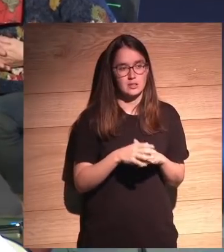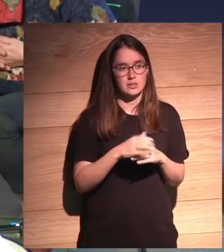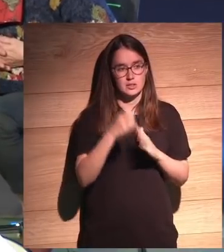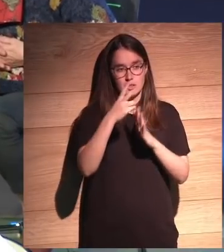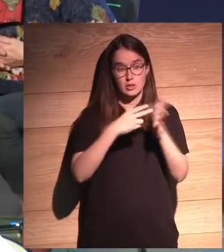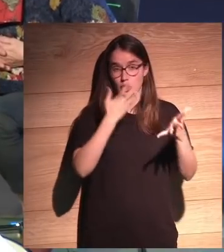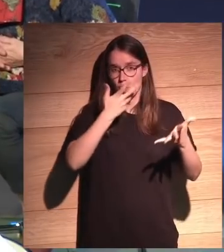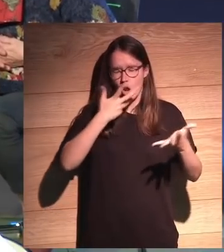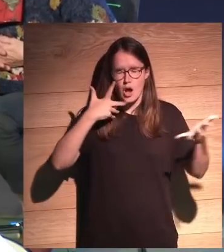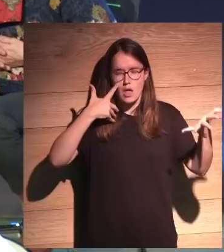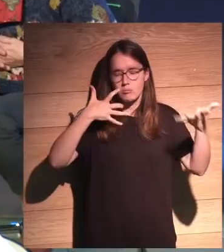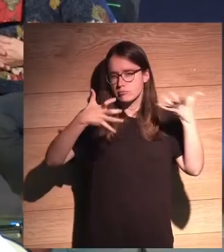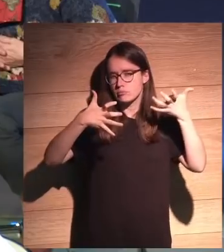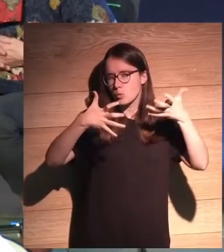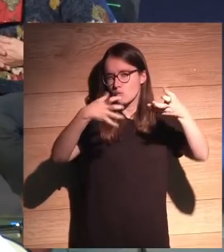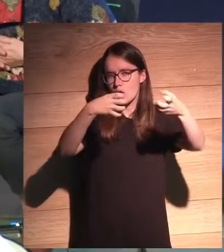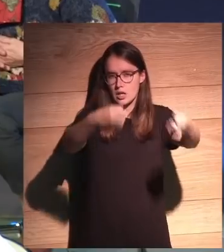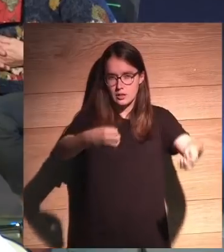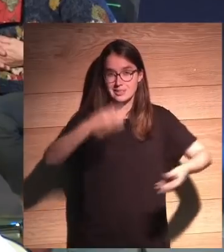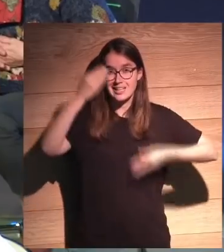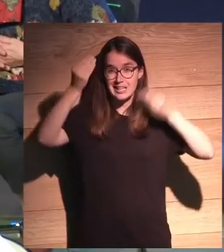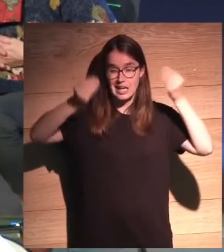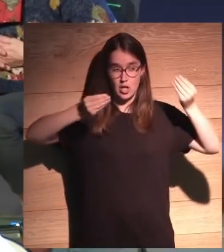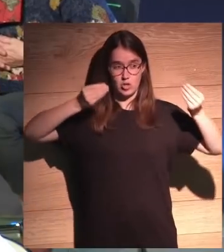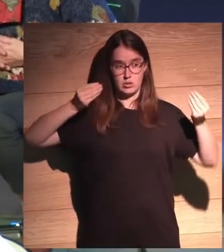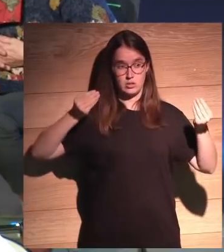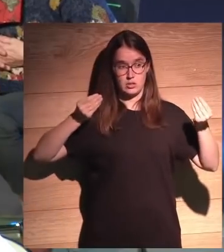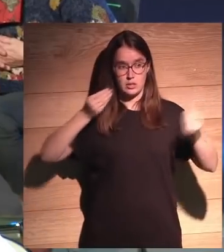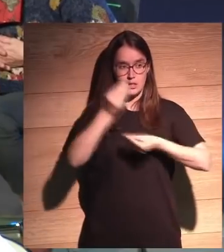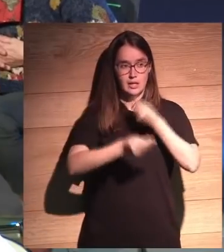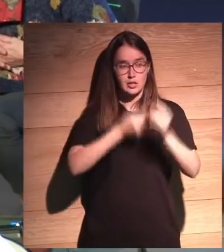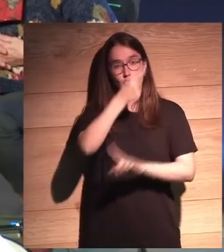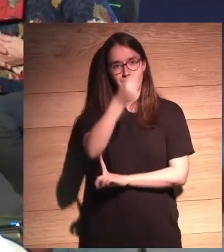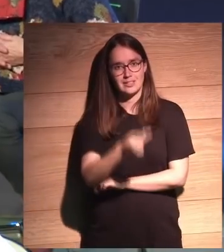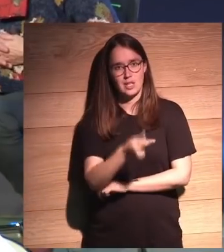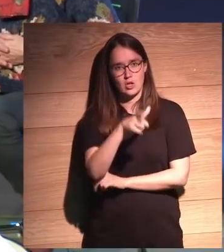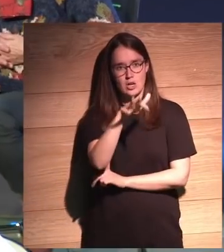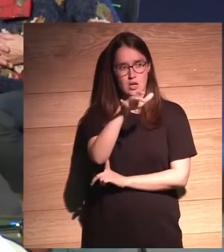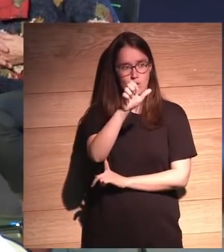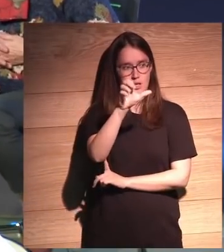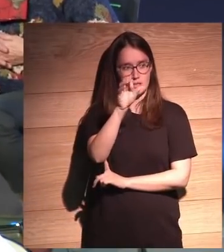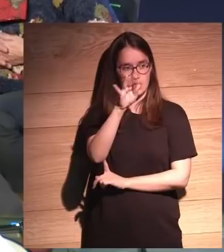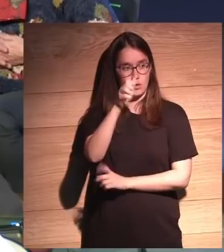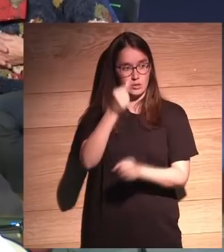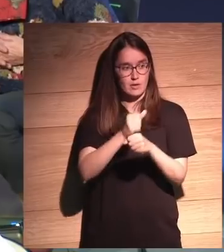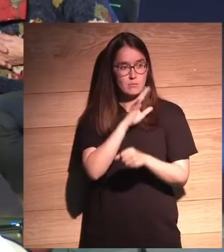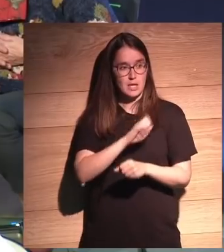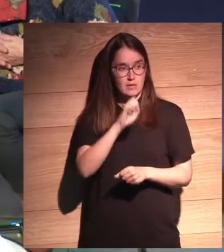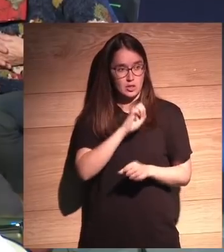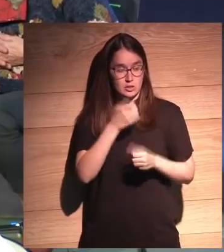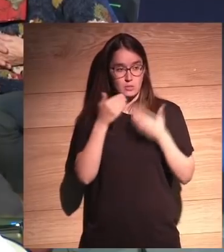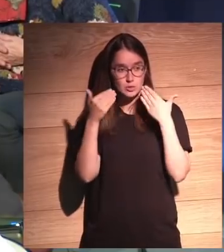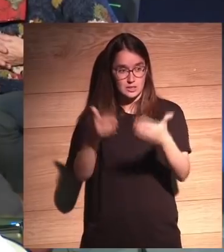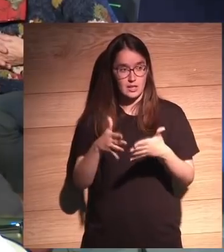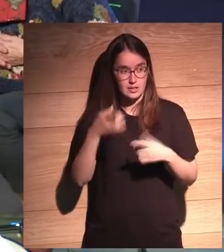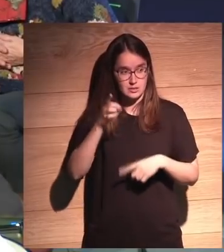estos colores así muy fuertes y tal. Creo que ha hecho la diseñadora Laura Estrada un trabajo precioso. Así que